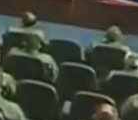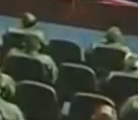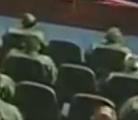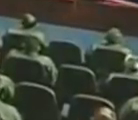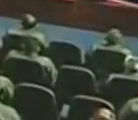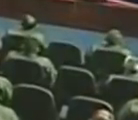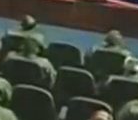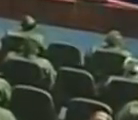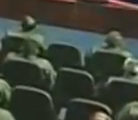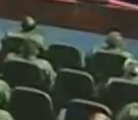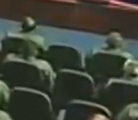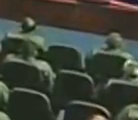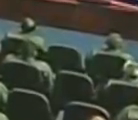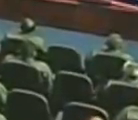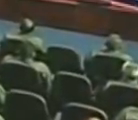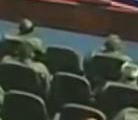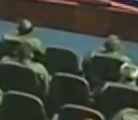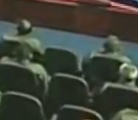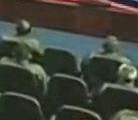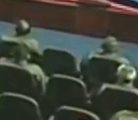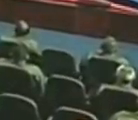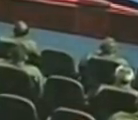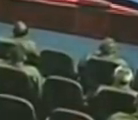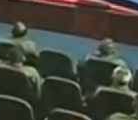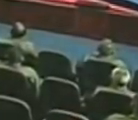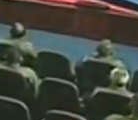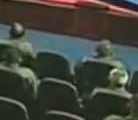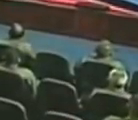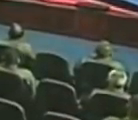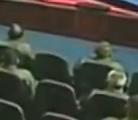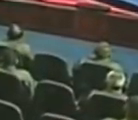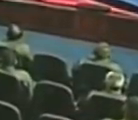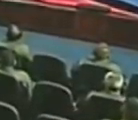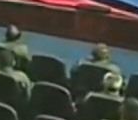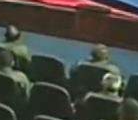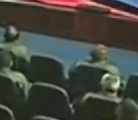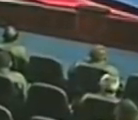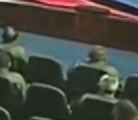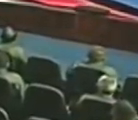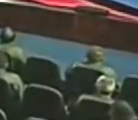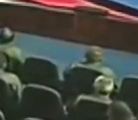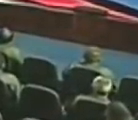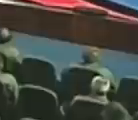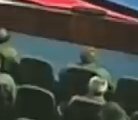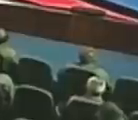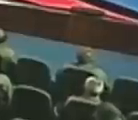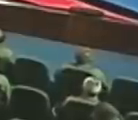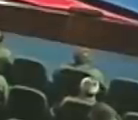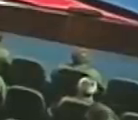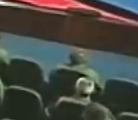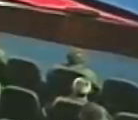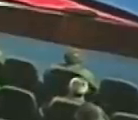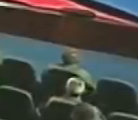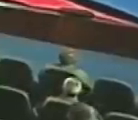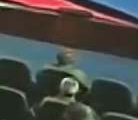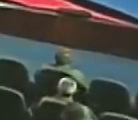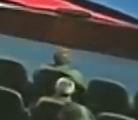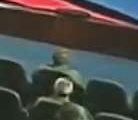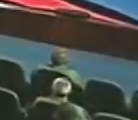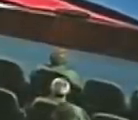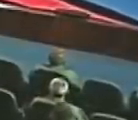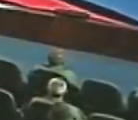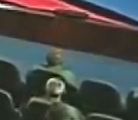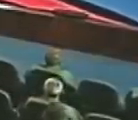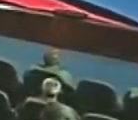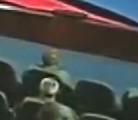tienen la responsabilidad de conducir la defensa integral del territorio de